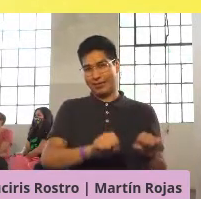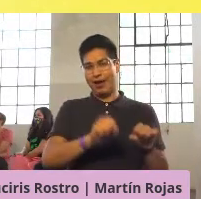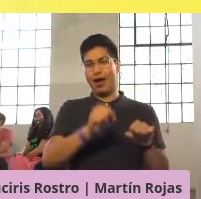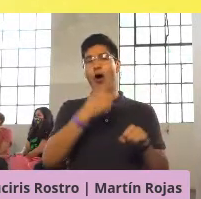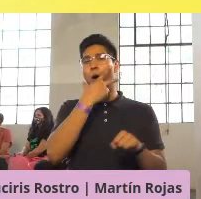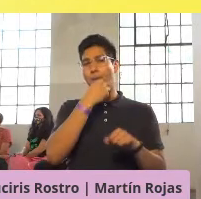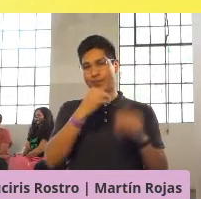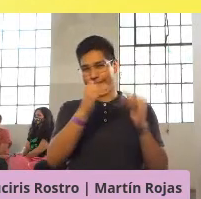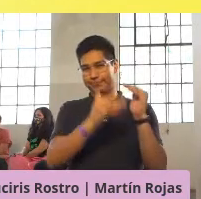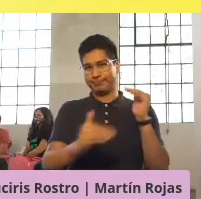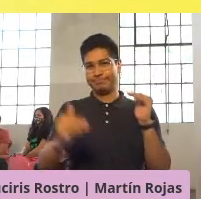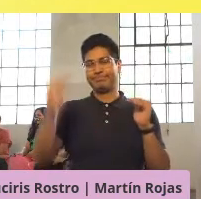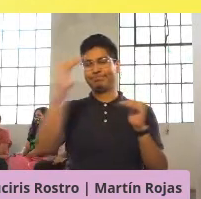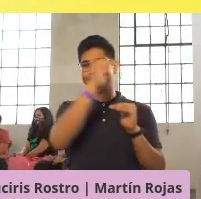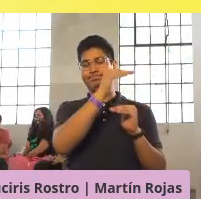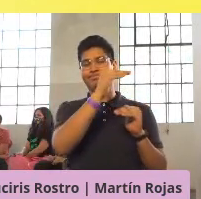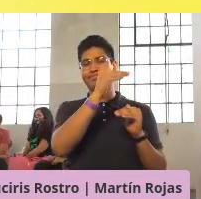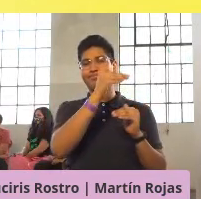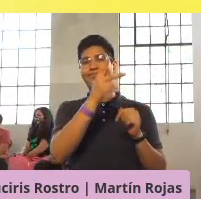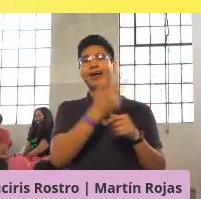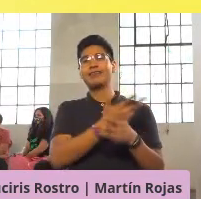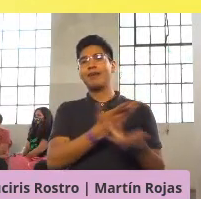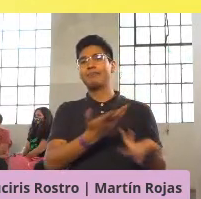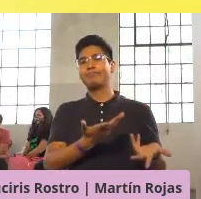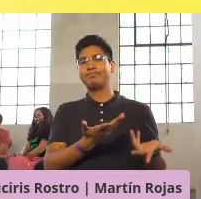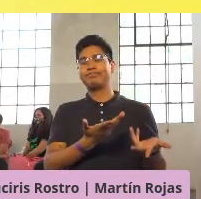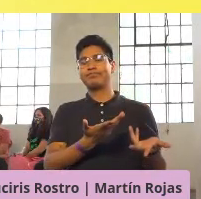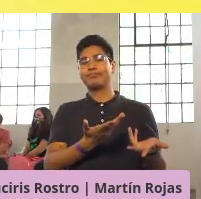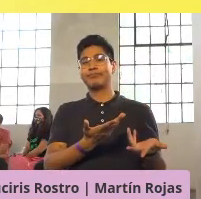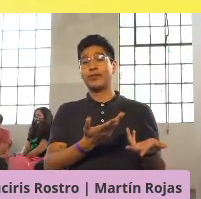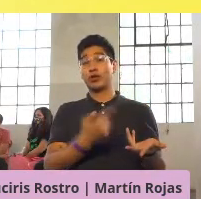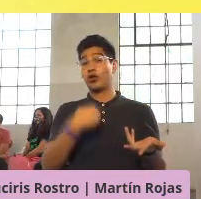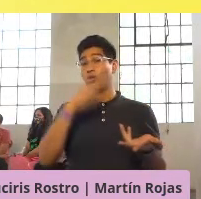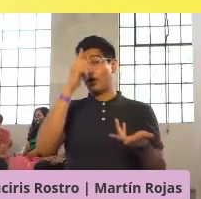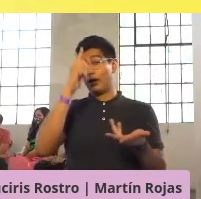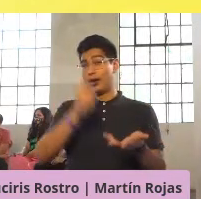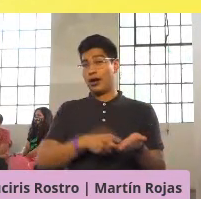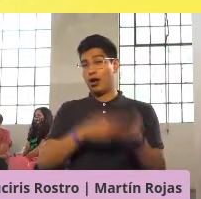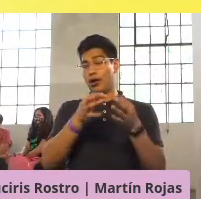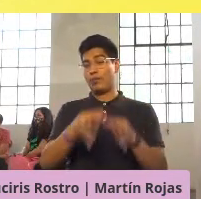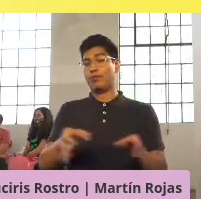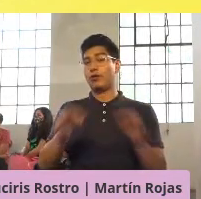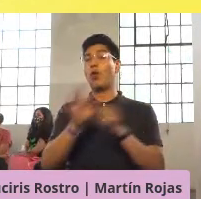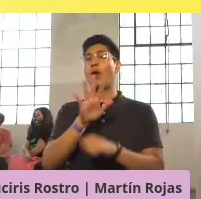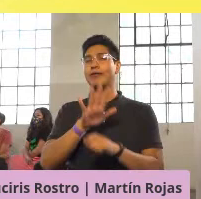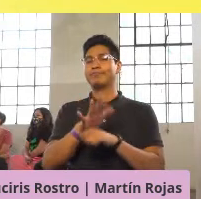hegemónicos, capitalistas en los que vivimos, creo que es bien importante